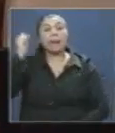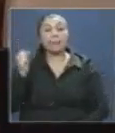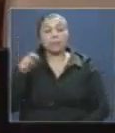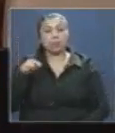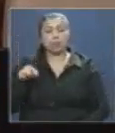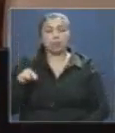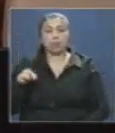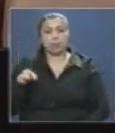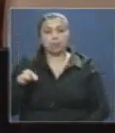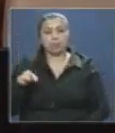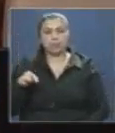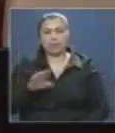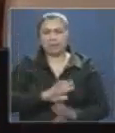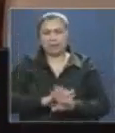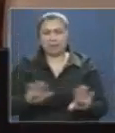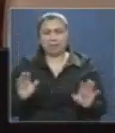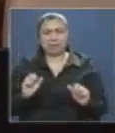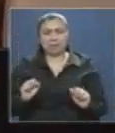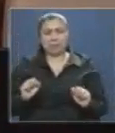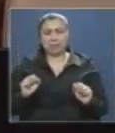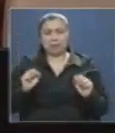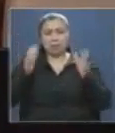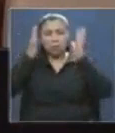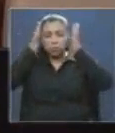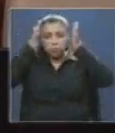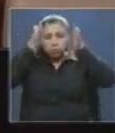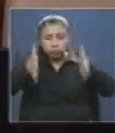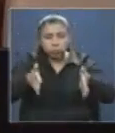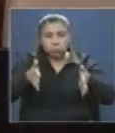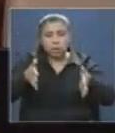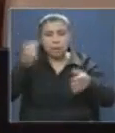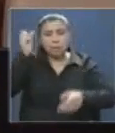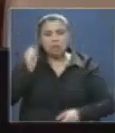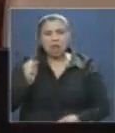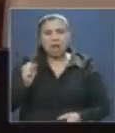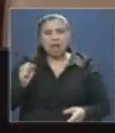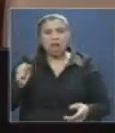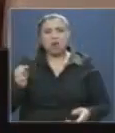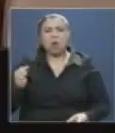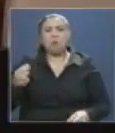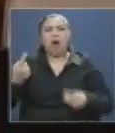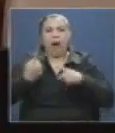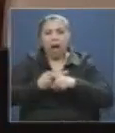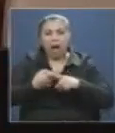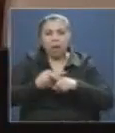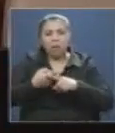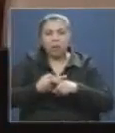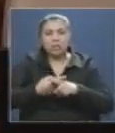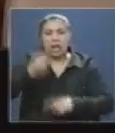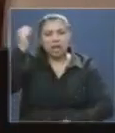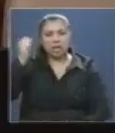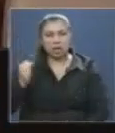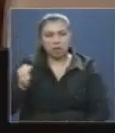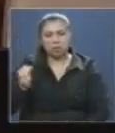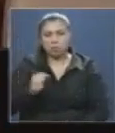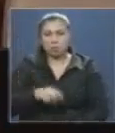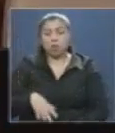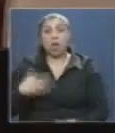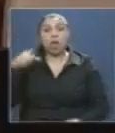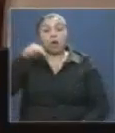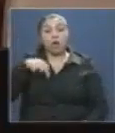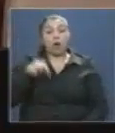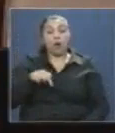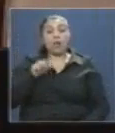de que nadie tuviese la capacidad de concentrar tal poder de transformarse en una tiranía y abusar de él. Hoy, obviamente,